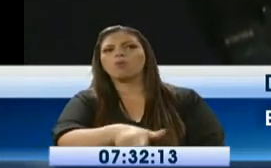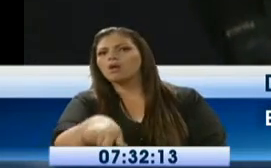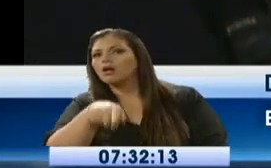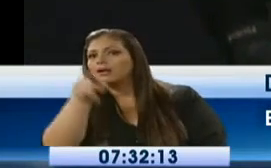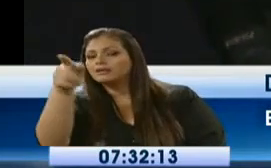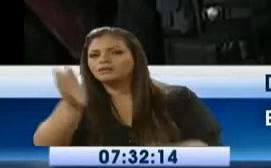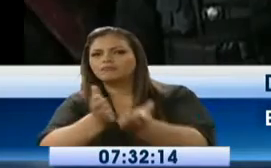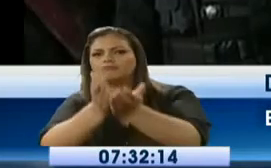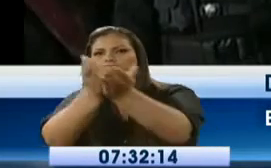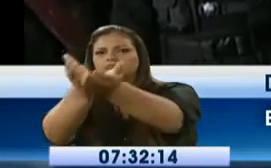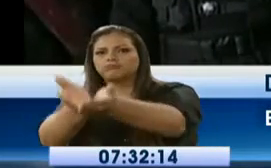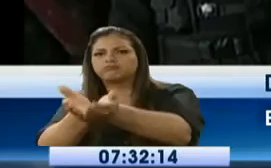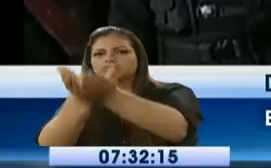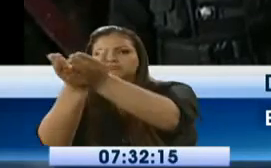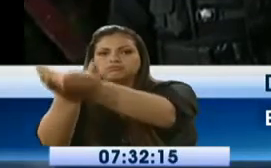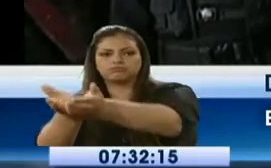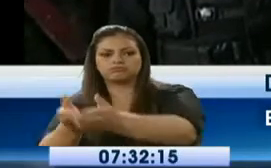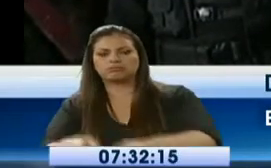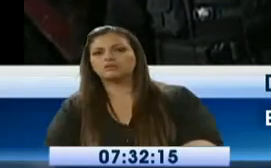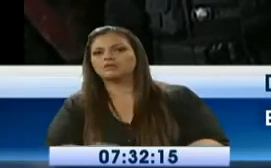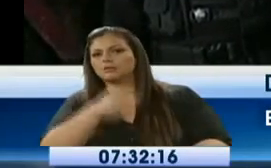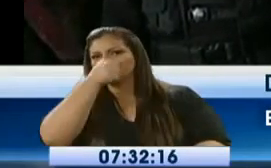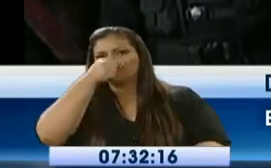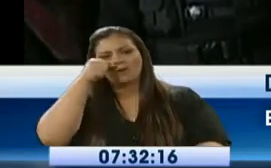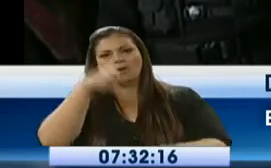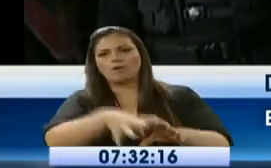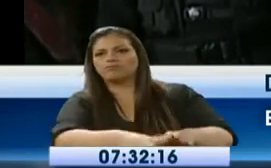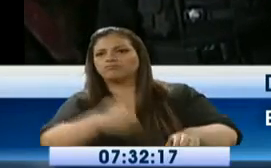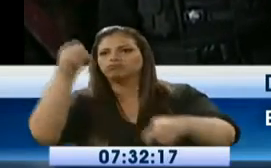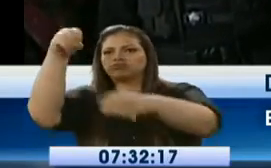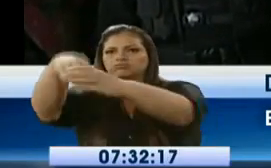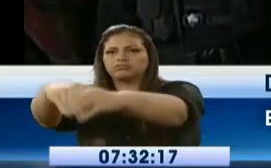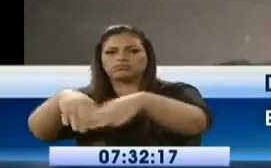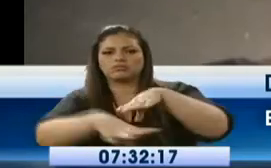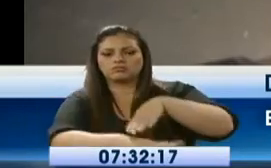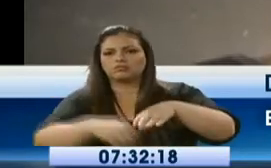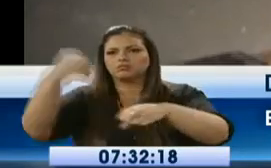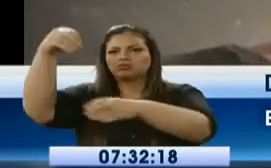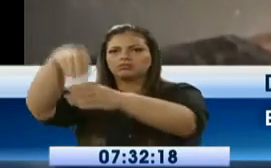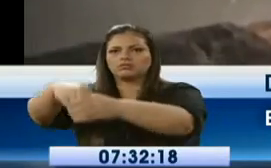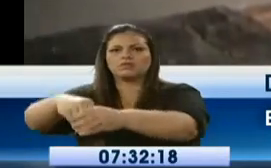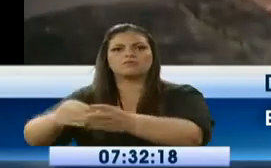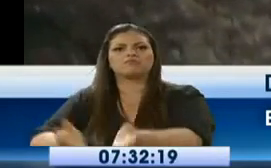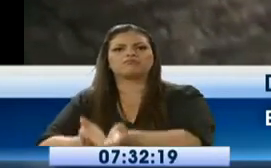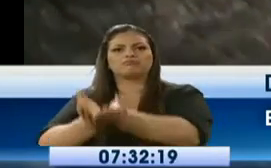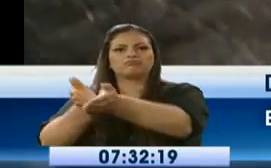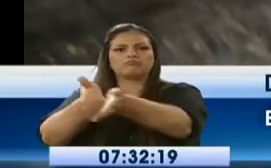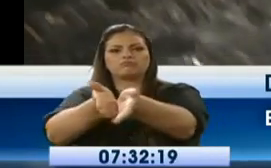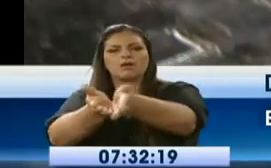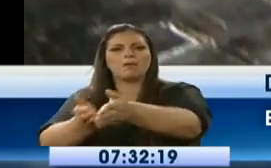estas organizaciones, ya que quedan cerca de contenedores. Informó Jorge Salazar.